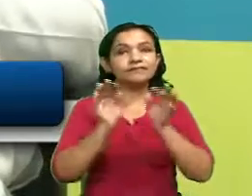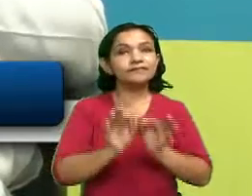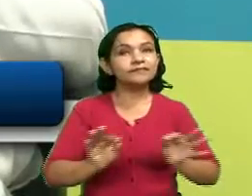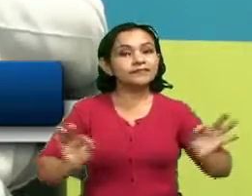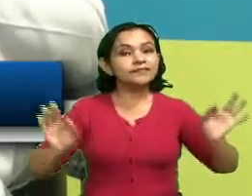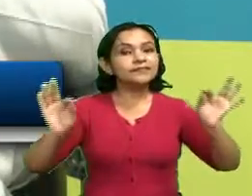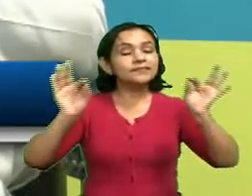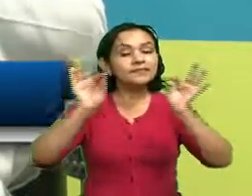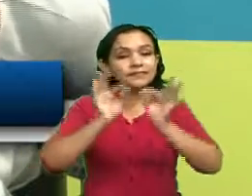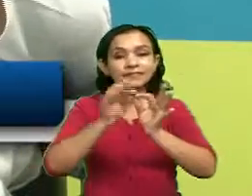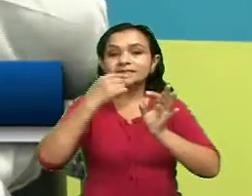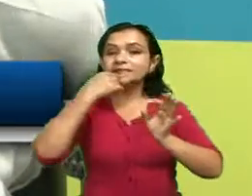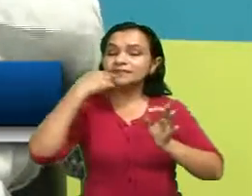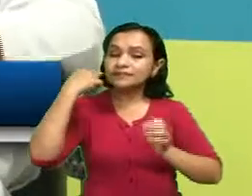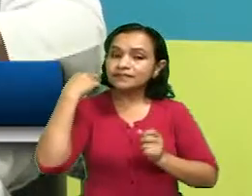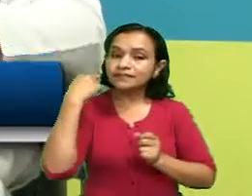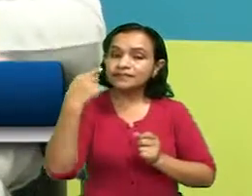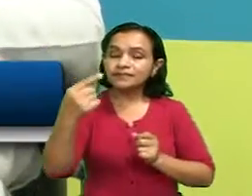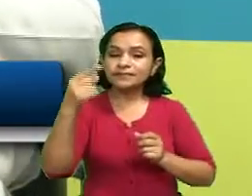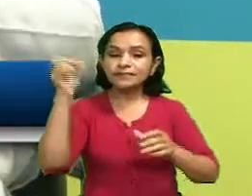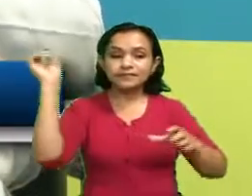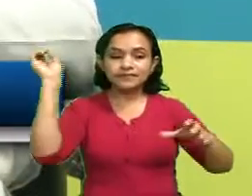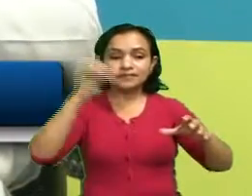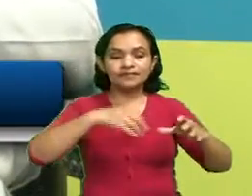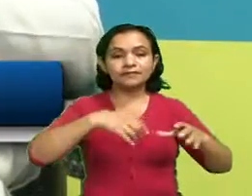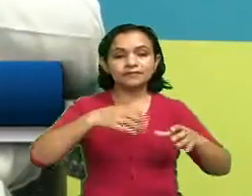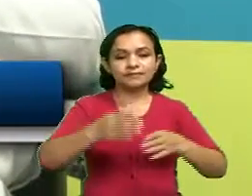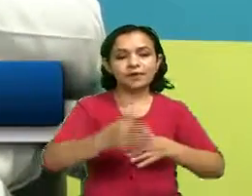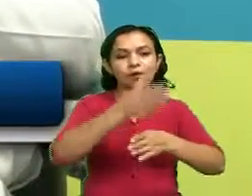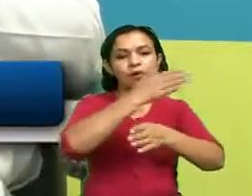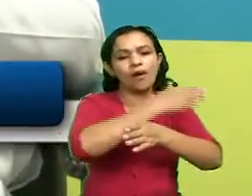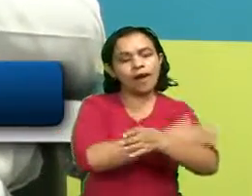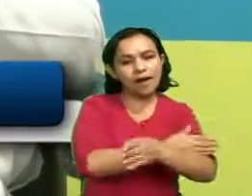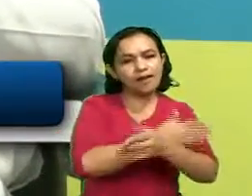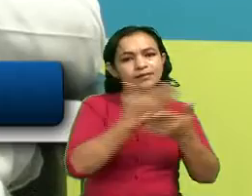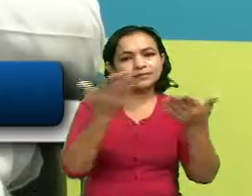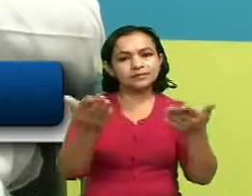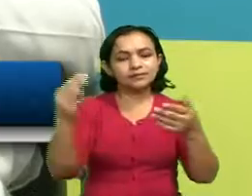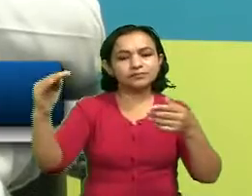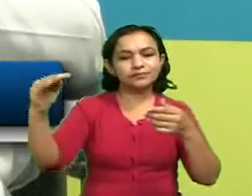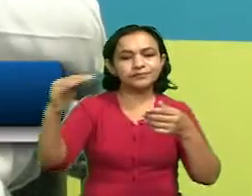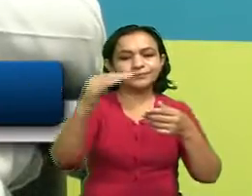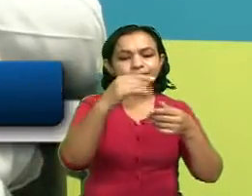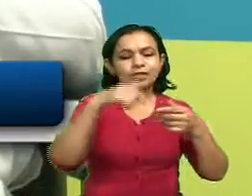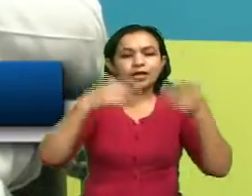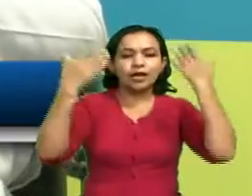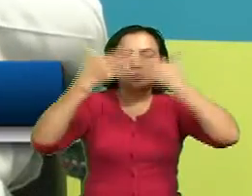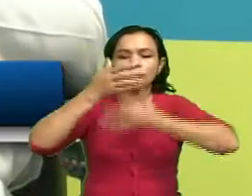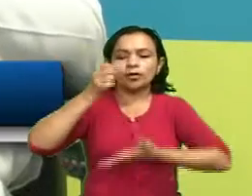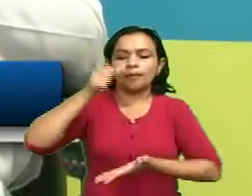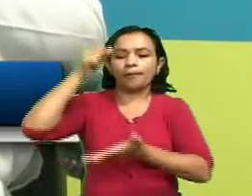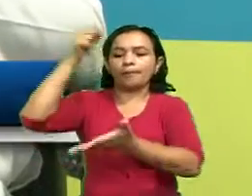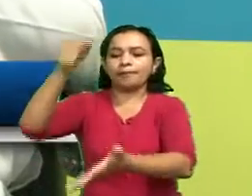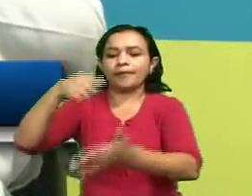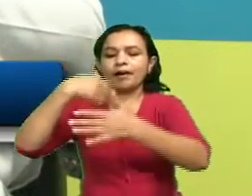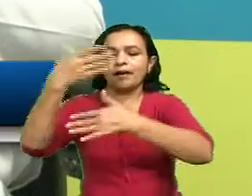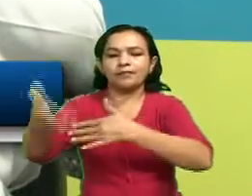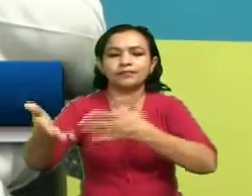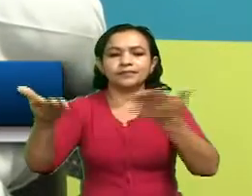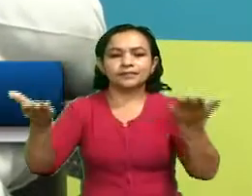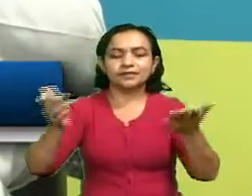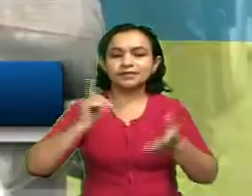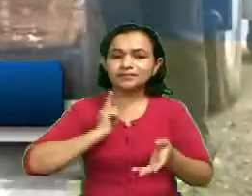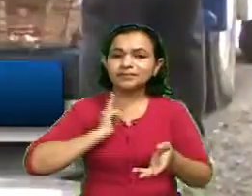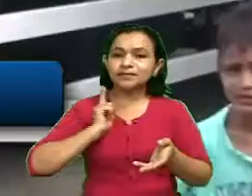importante lo que dice es sobre la basura, que la sacan día antes que pase el tren de aseo. Hemos